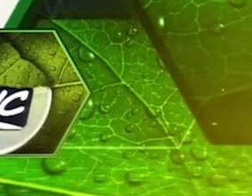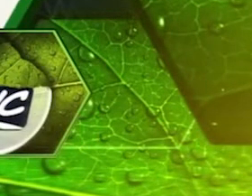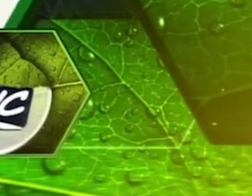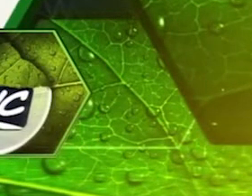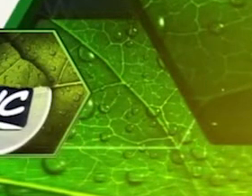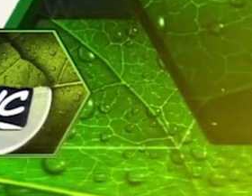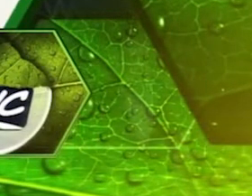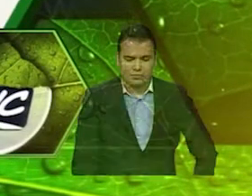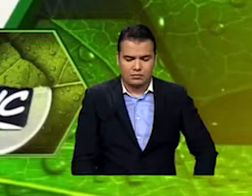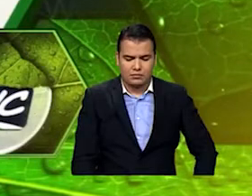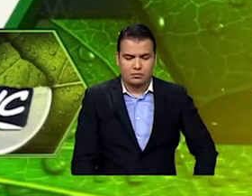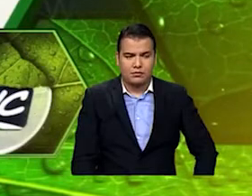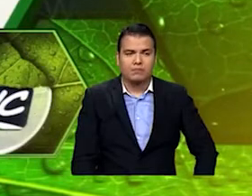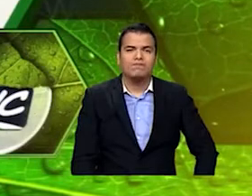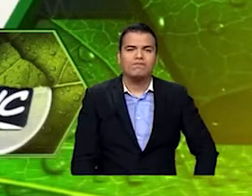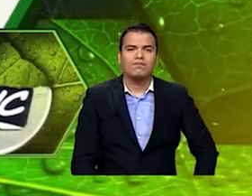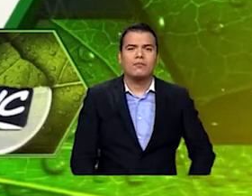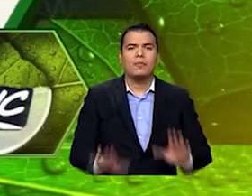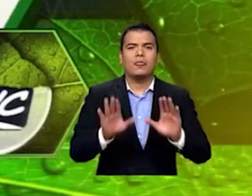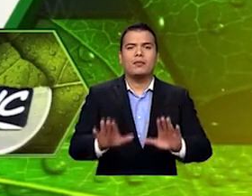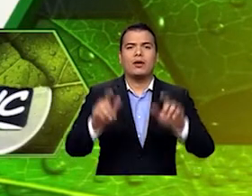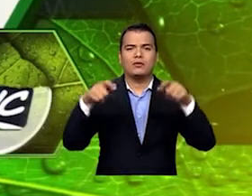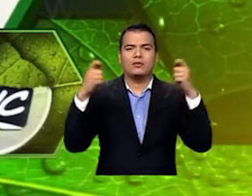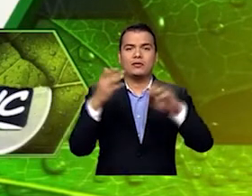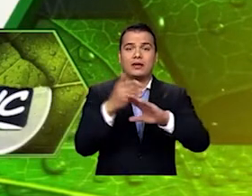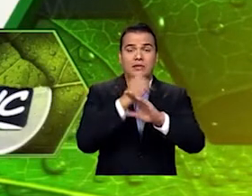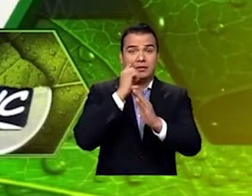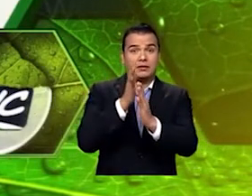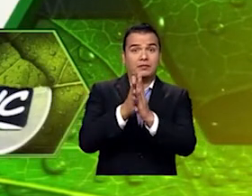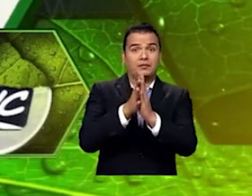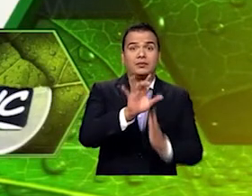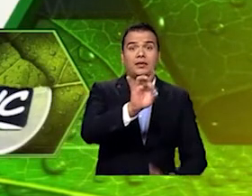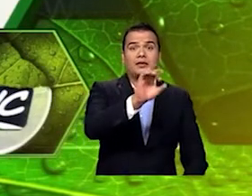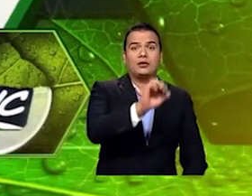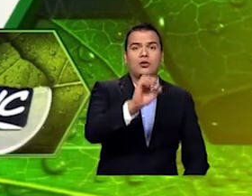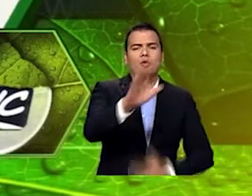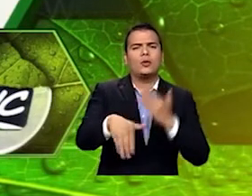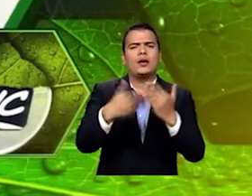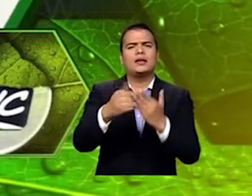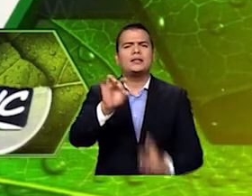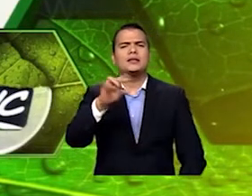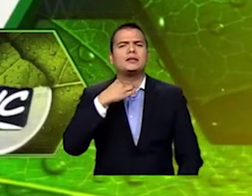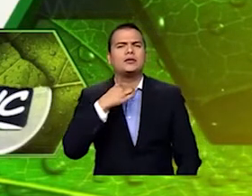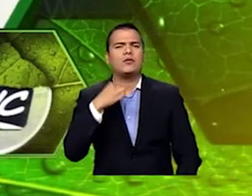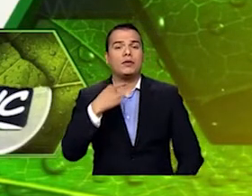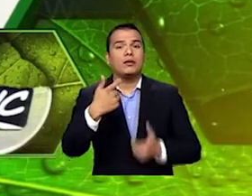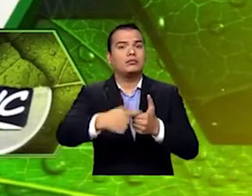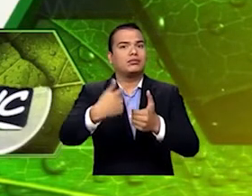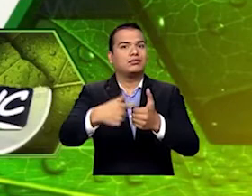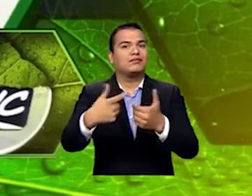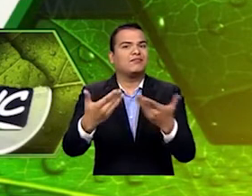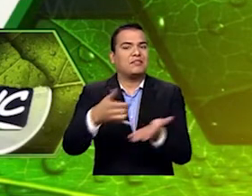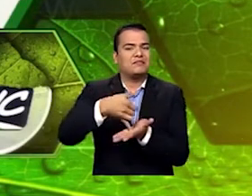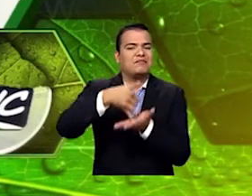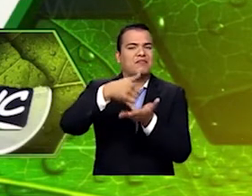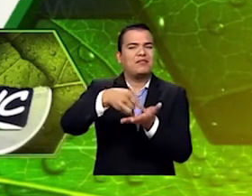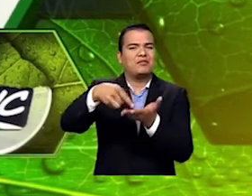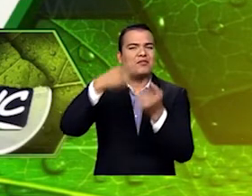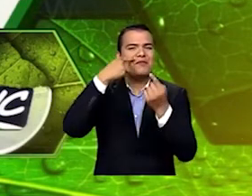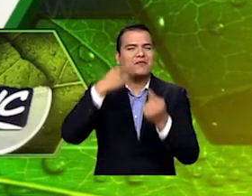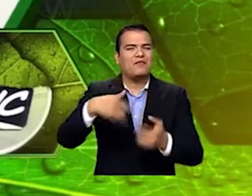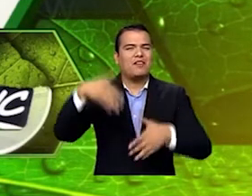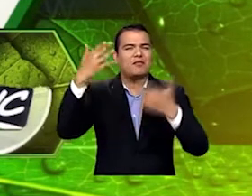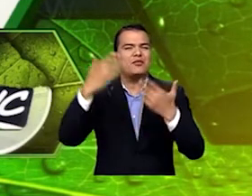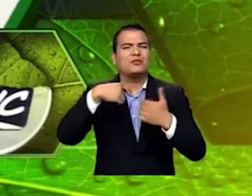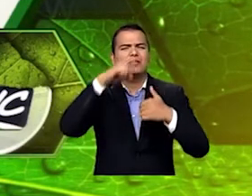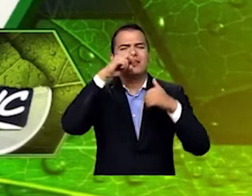Antes de irnos a comerciales, les contamos que del 15 de octubre al 15 de noviembre se abrirán las inscripciones para las nuevas versiones de los clásicos certámenes de fin